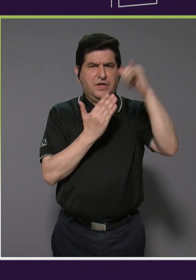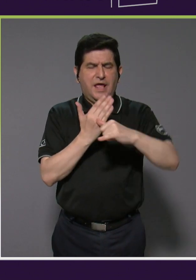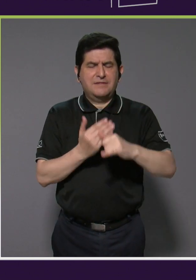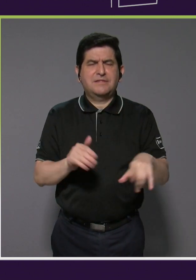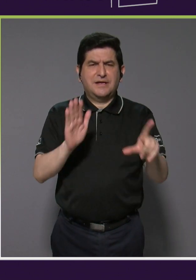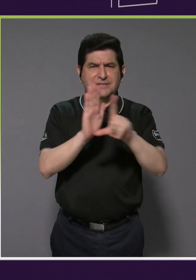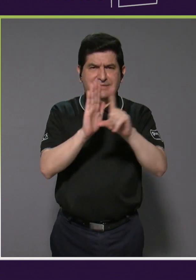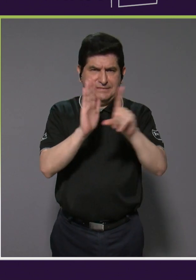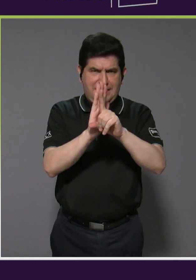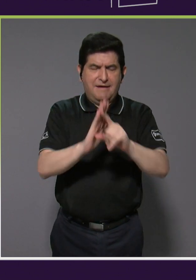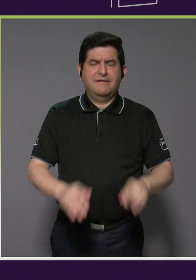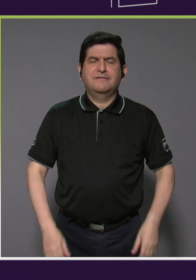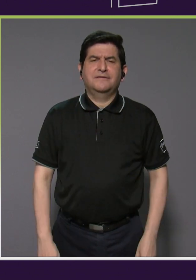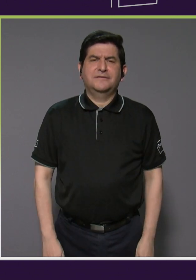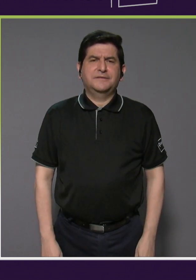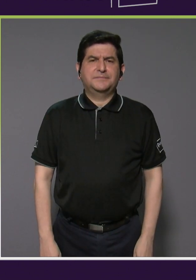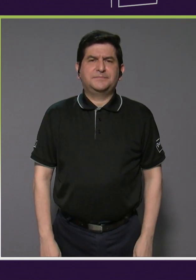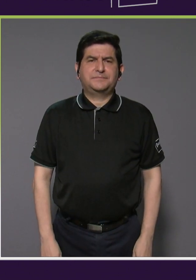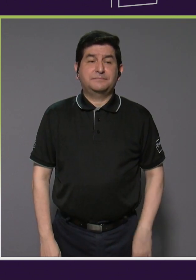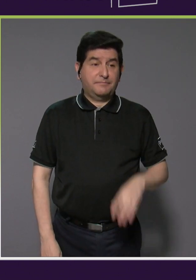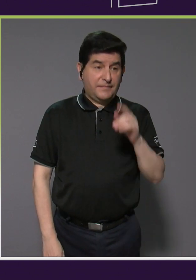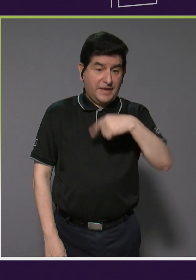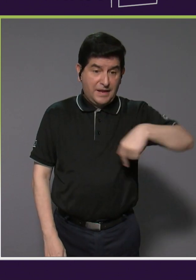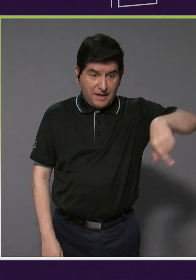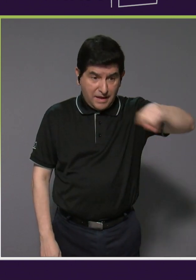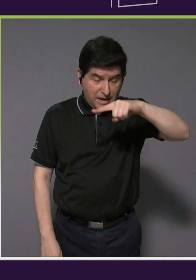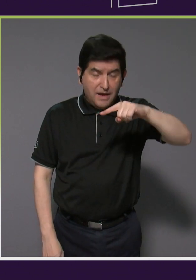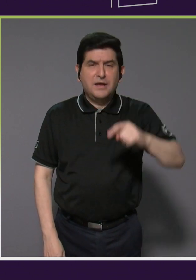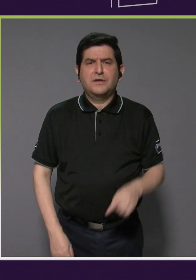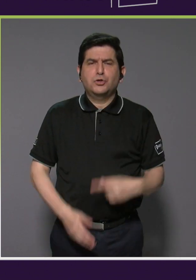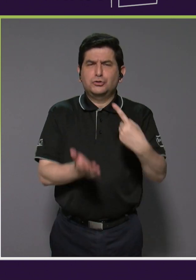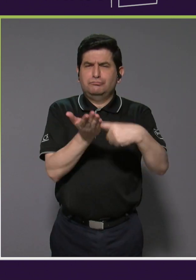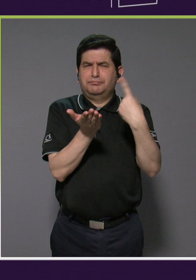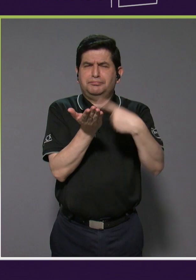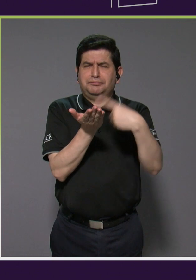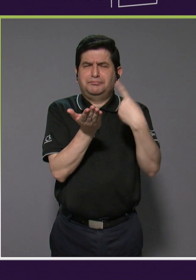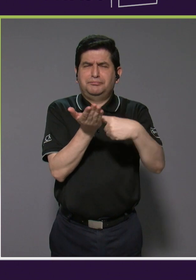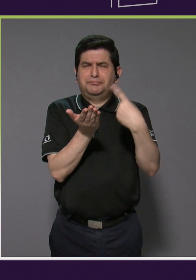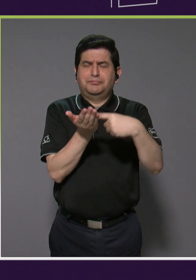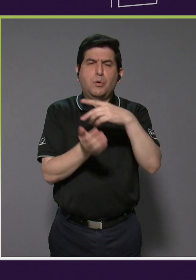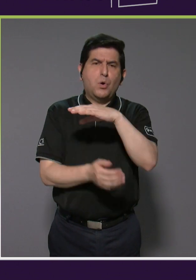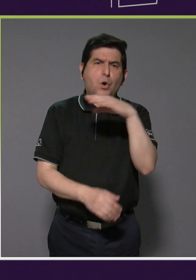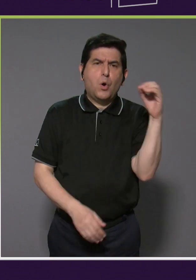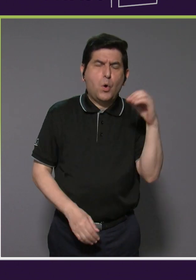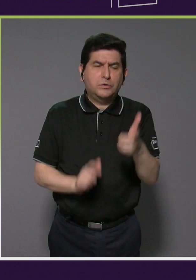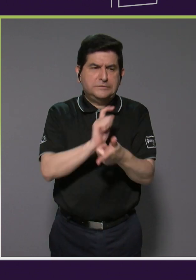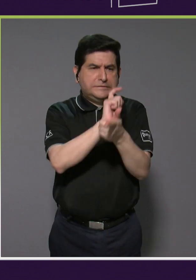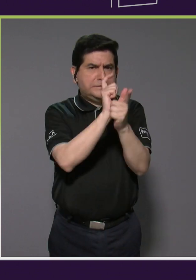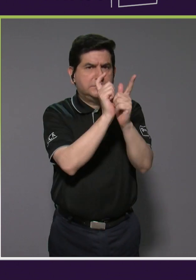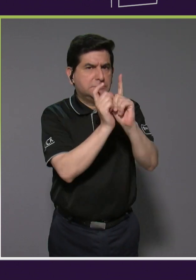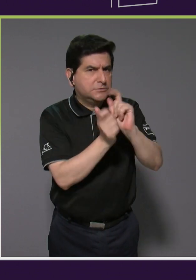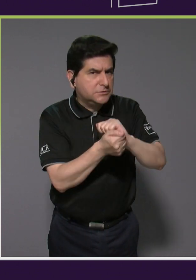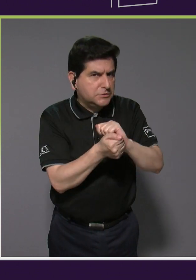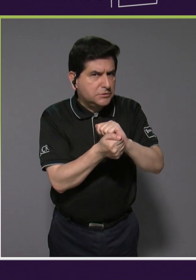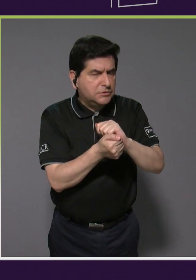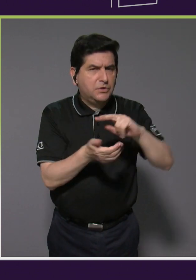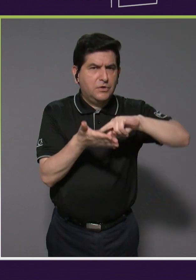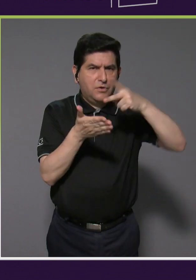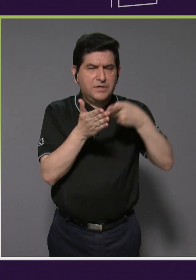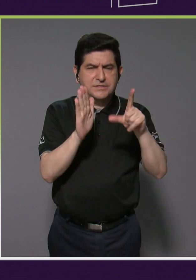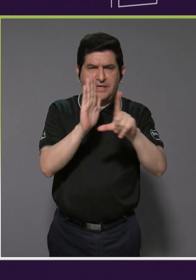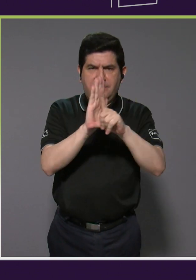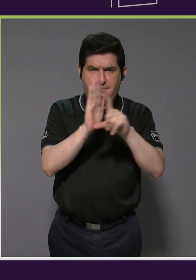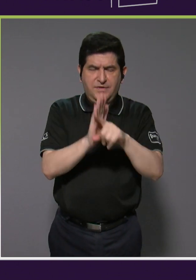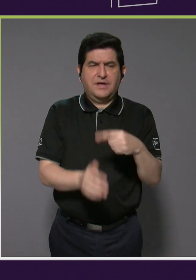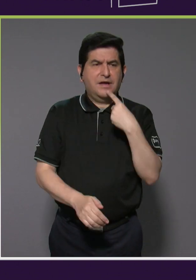ley que entran en, ¿verdad?, como en discusión o que modificarían lo que esta ley dice,